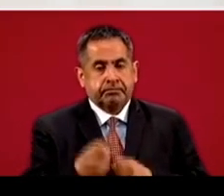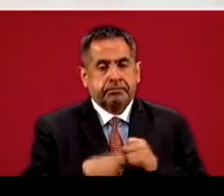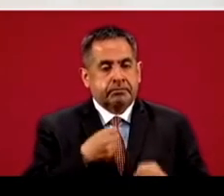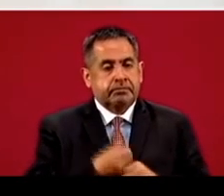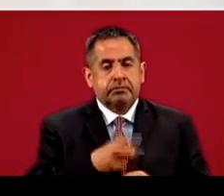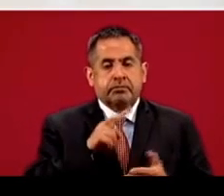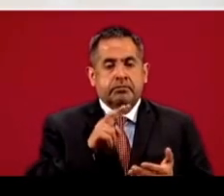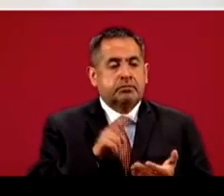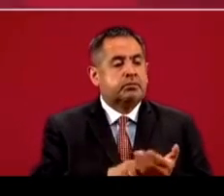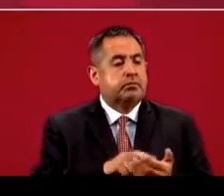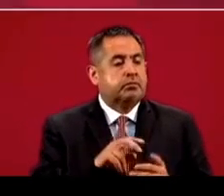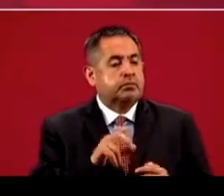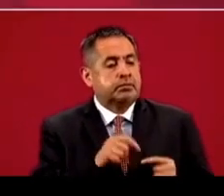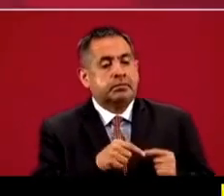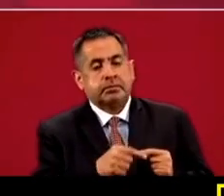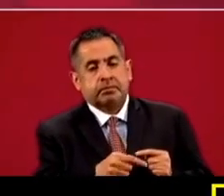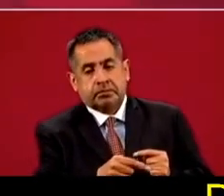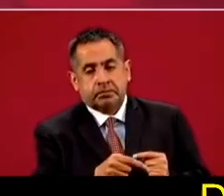arranque de los medicamentos